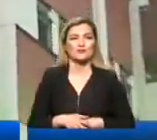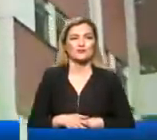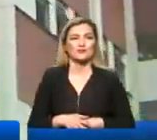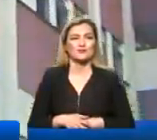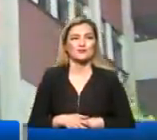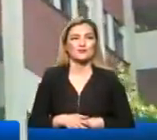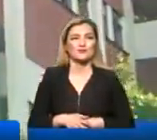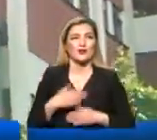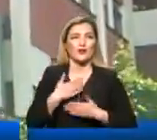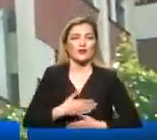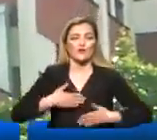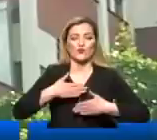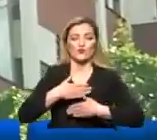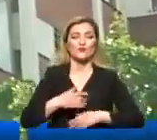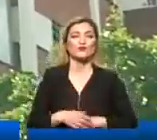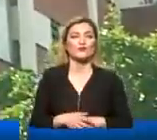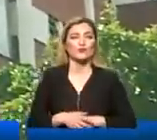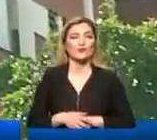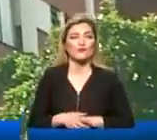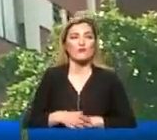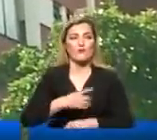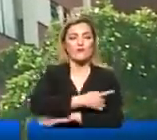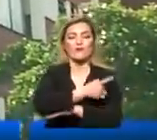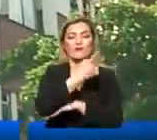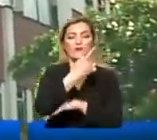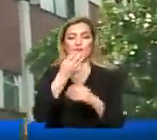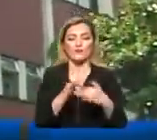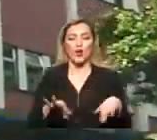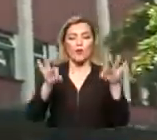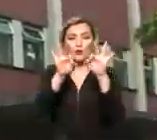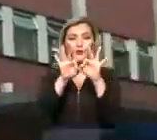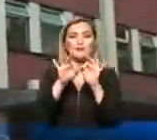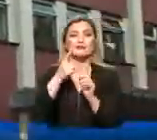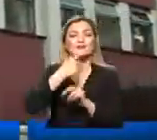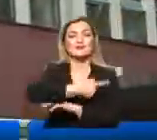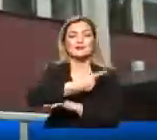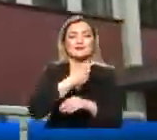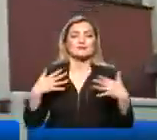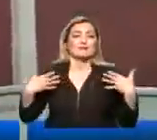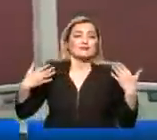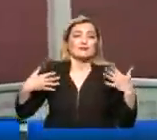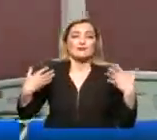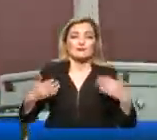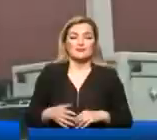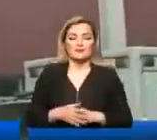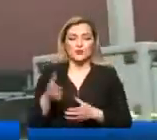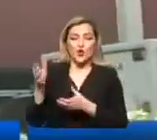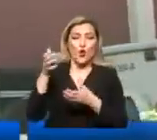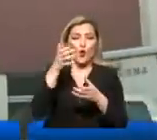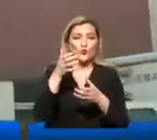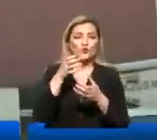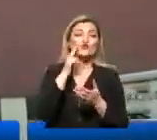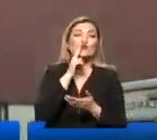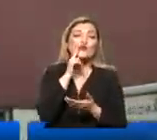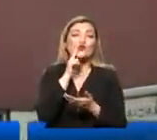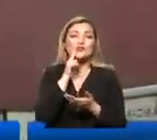cómo están disfrutando con esto. Sí, es un día muy importante, como decía, es un día de alegría. Hemos venido con globos, con